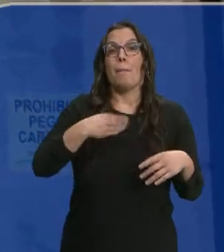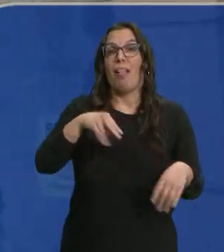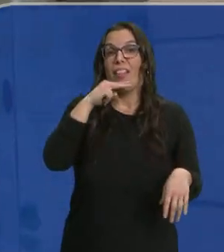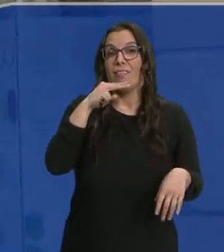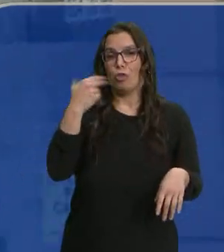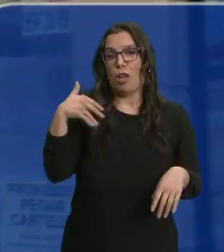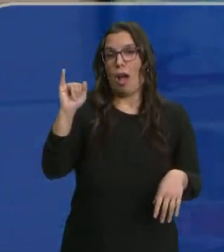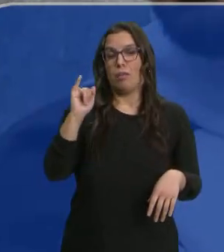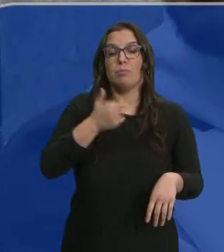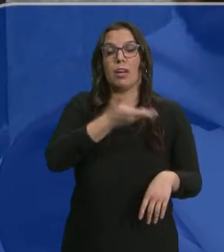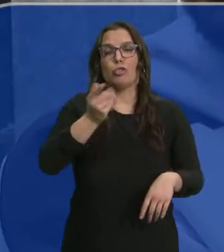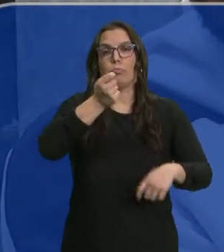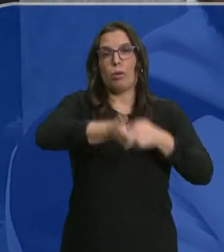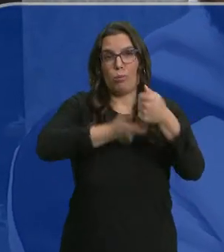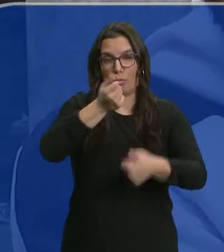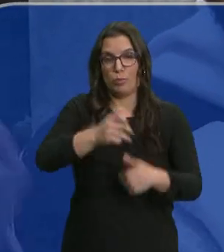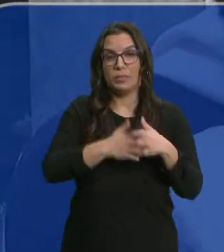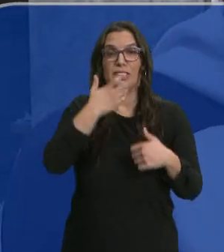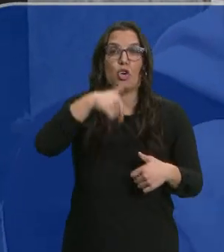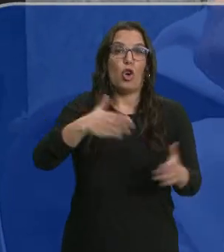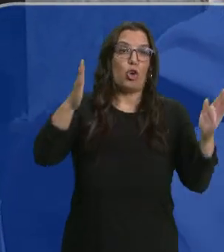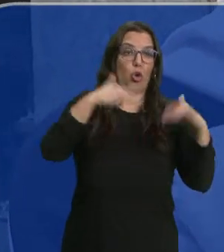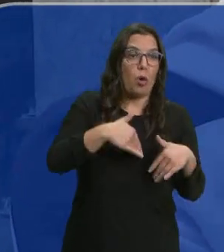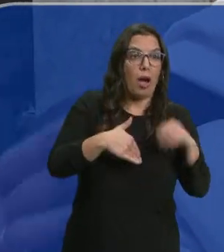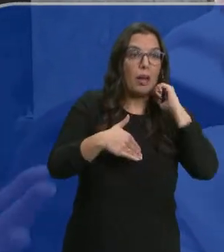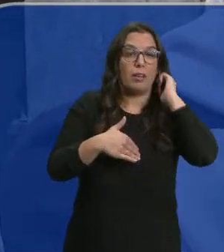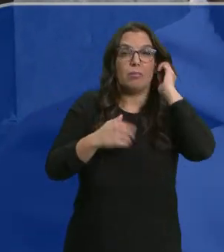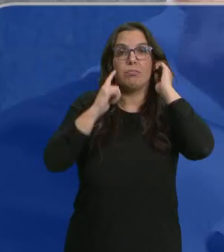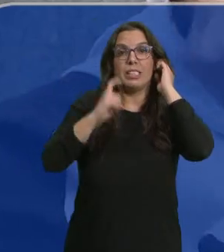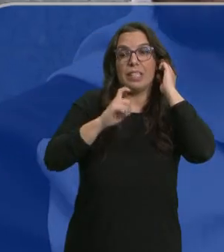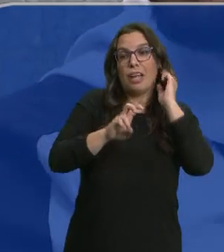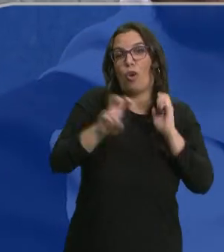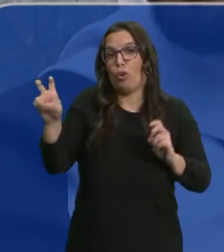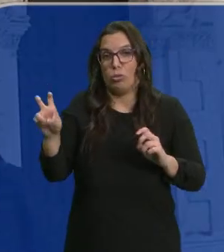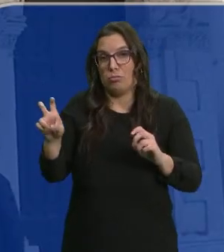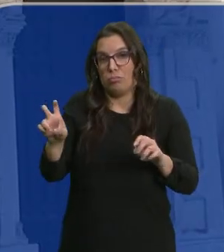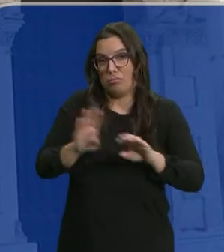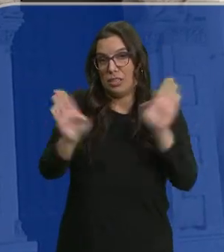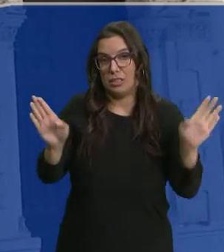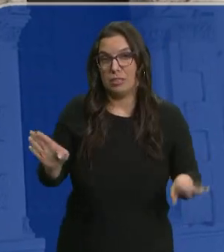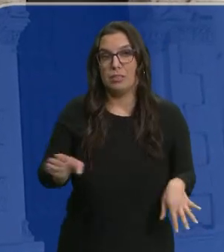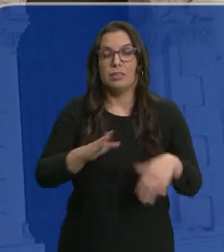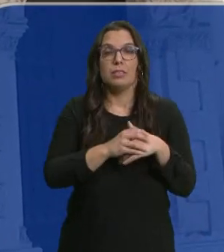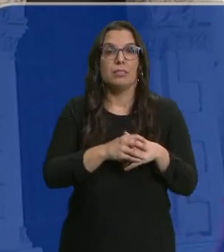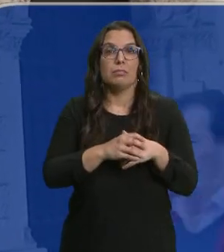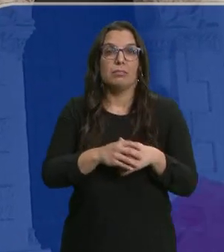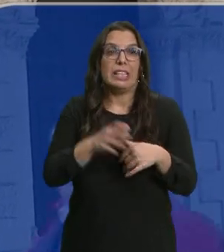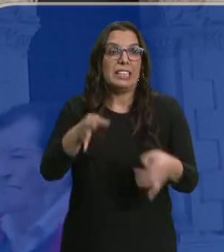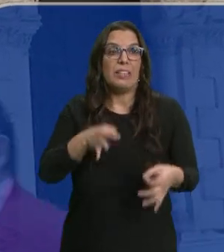ya poco a poco. Pues si no hay hoy algo, pues intentas coger otra cosa y ya está. Siempre tengo algo